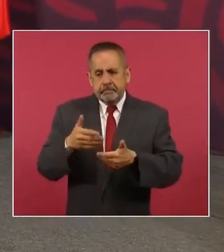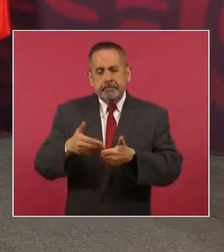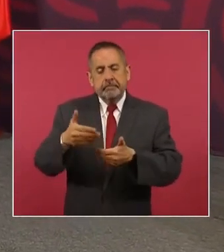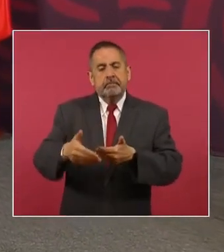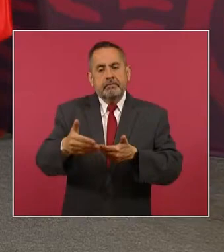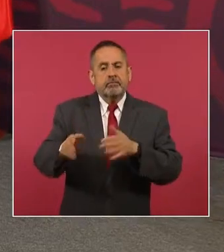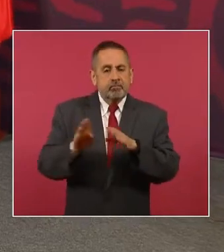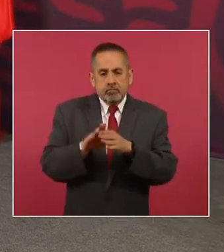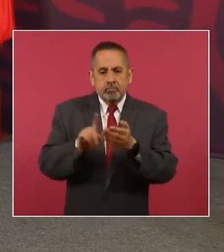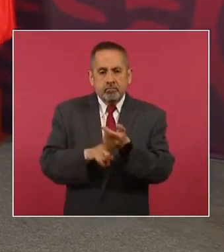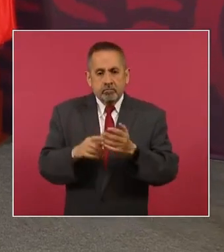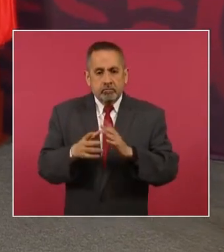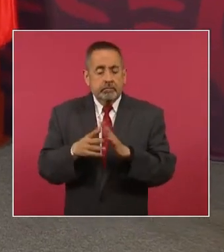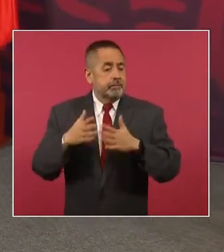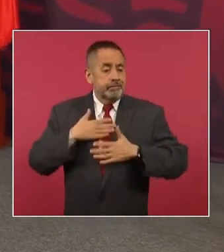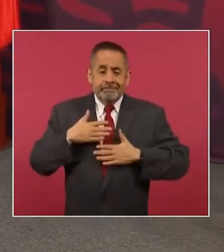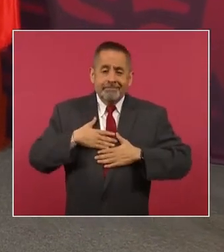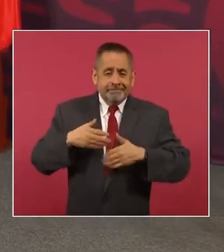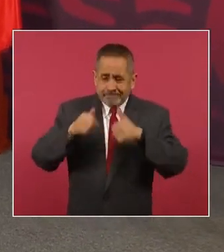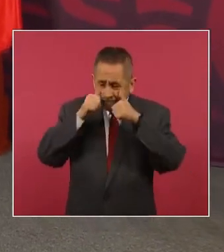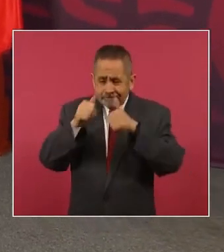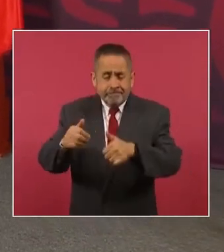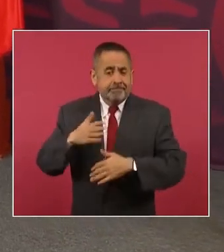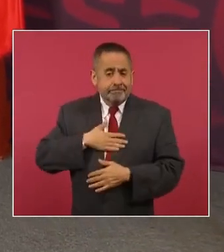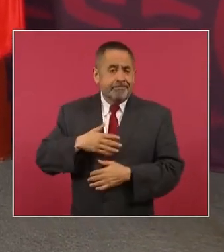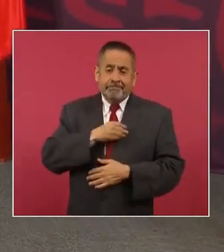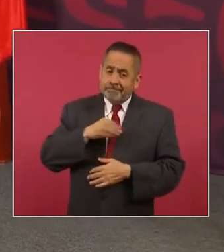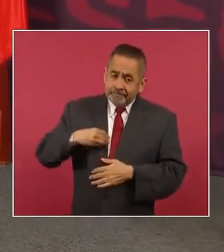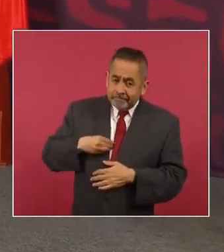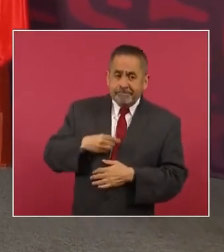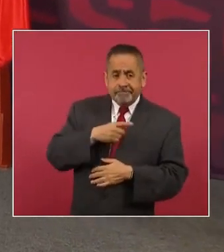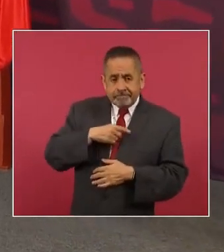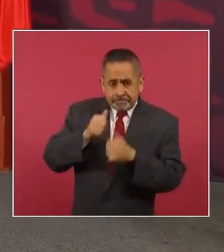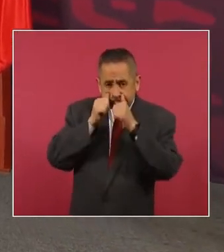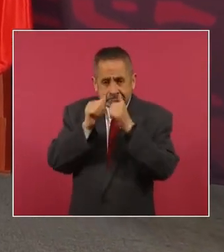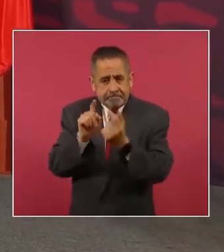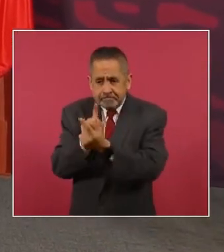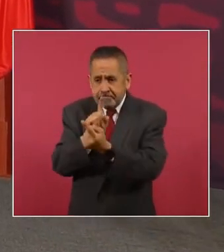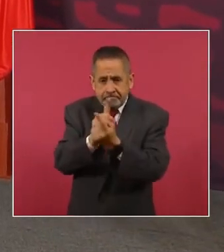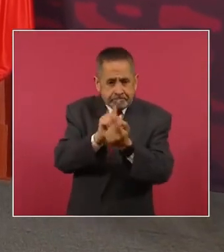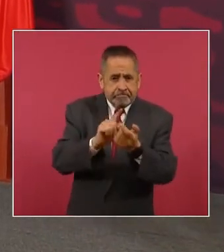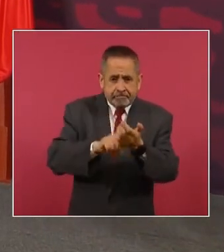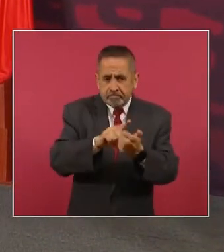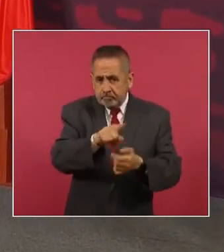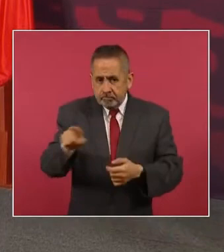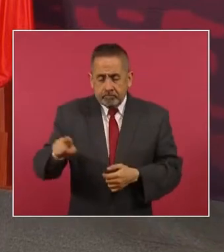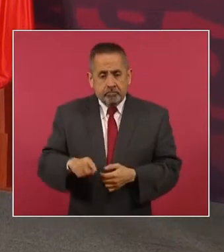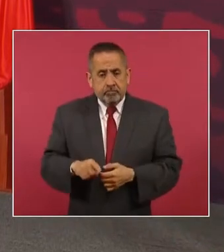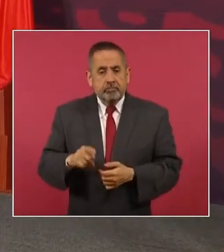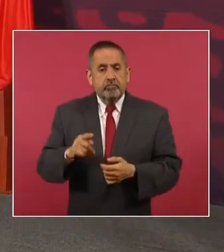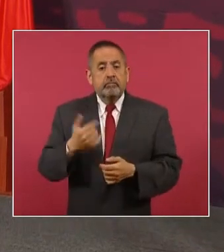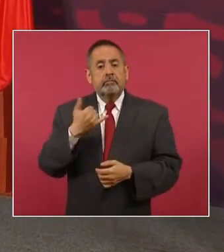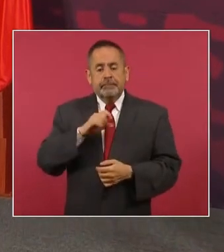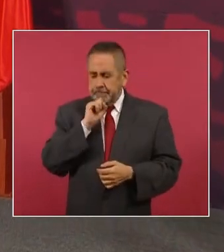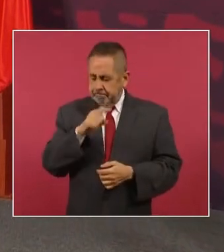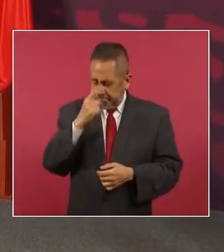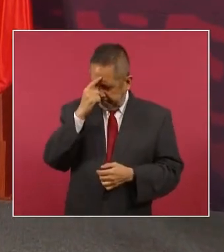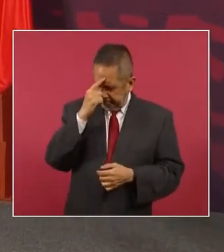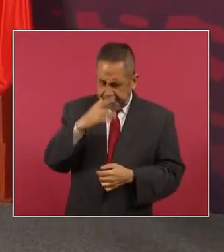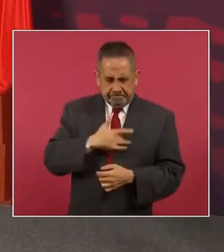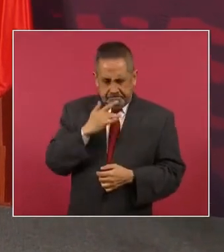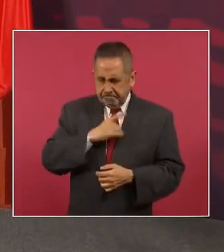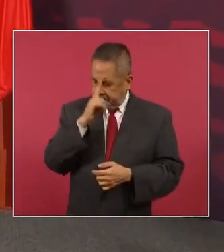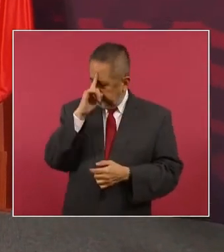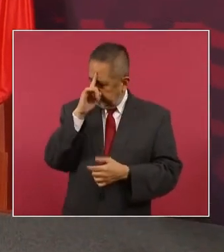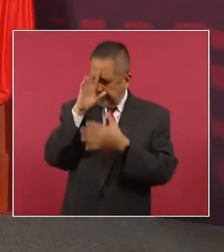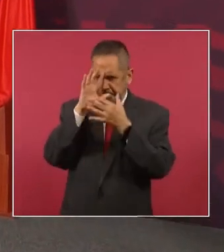atender las demandas. Ese es nuestro trabajo, es nuestra obligación. Y además, repito, lo hacemos por convicción,